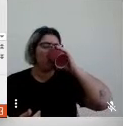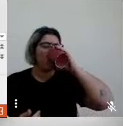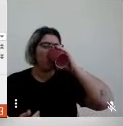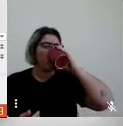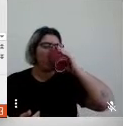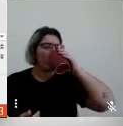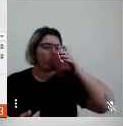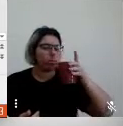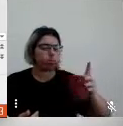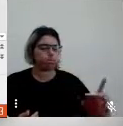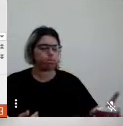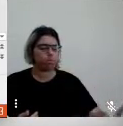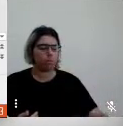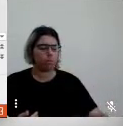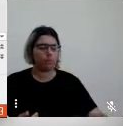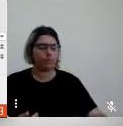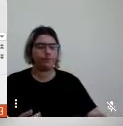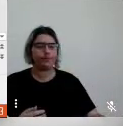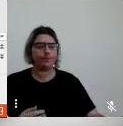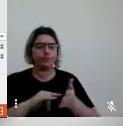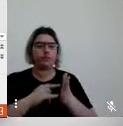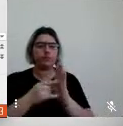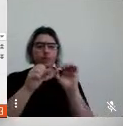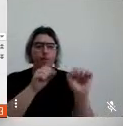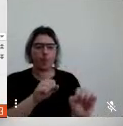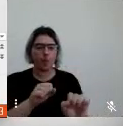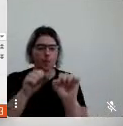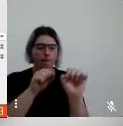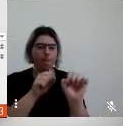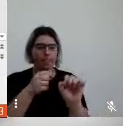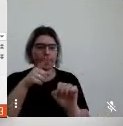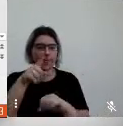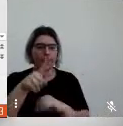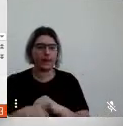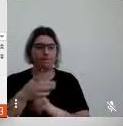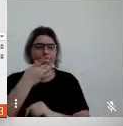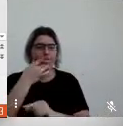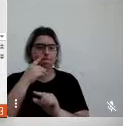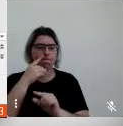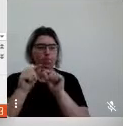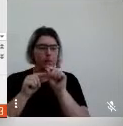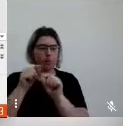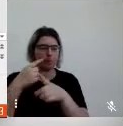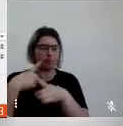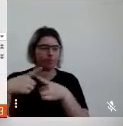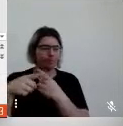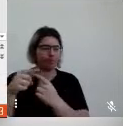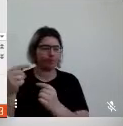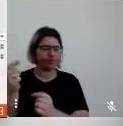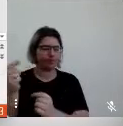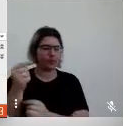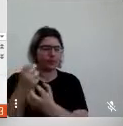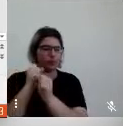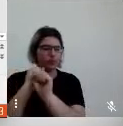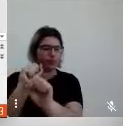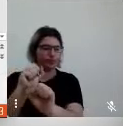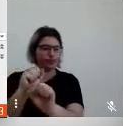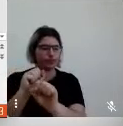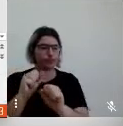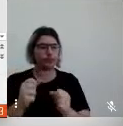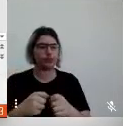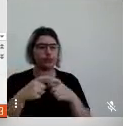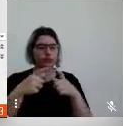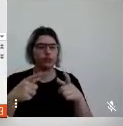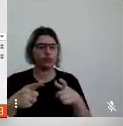protegen, atrapan a las moléculas tóxicas, aumentan los antioxidantes, inhiben a las